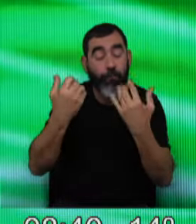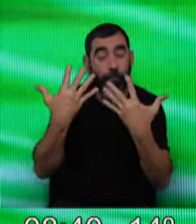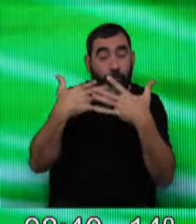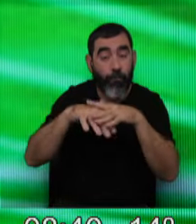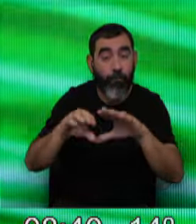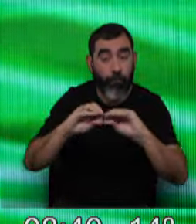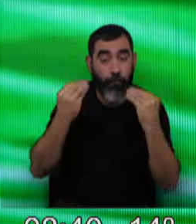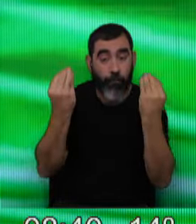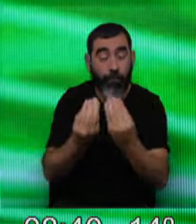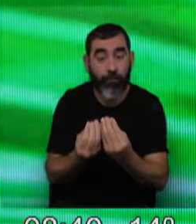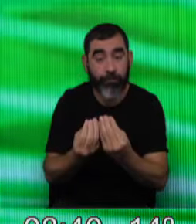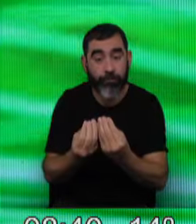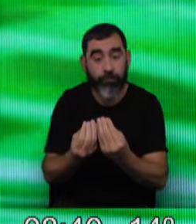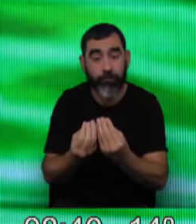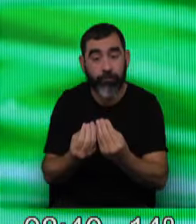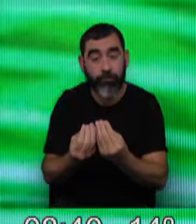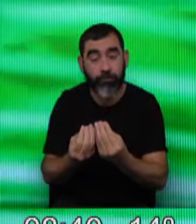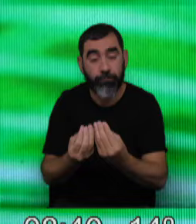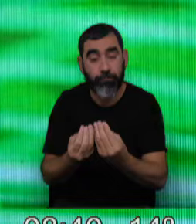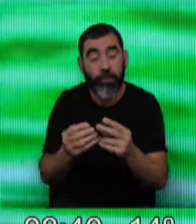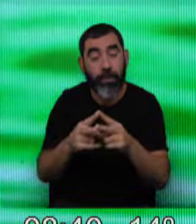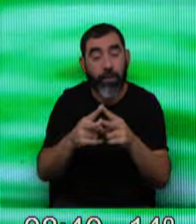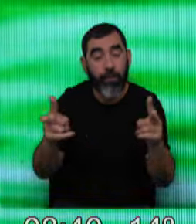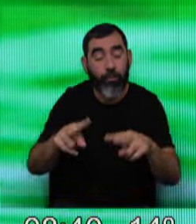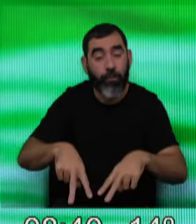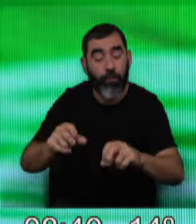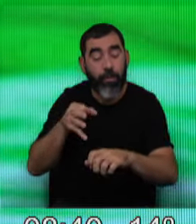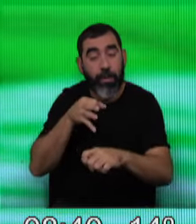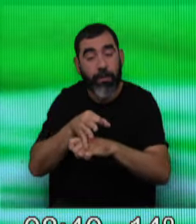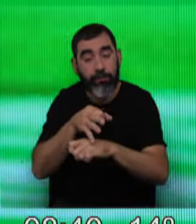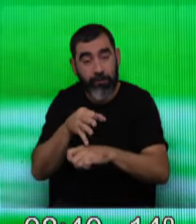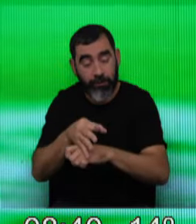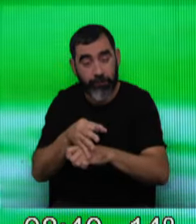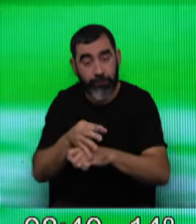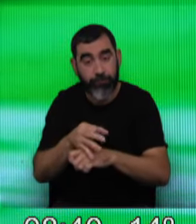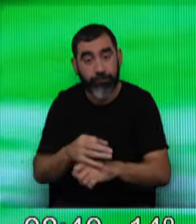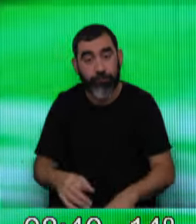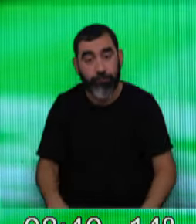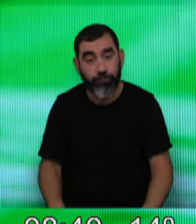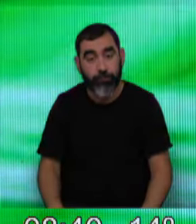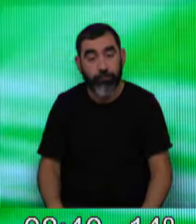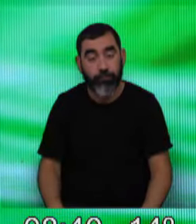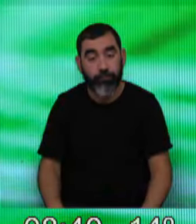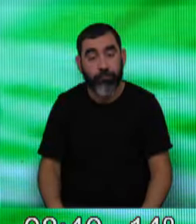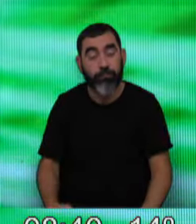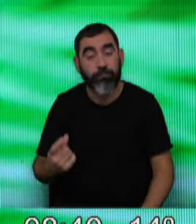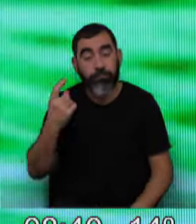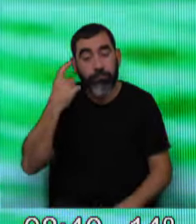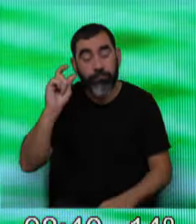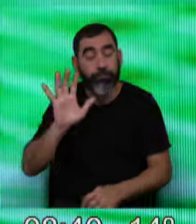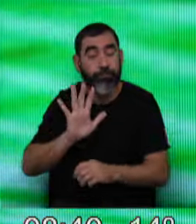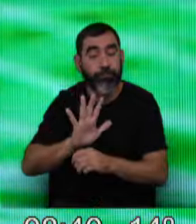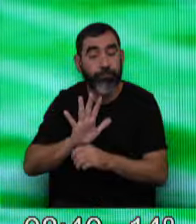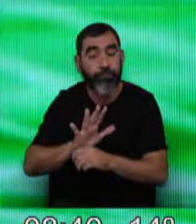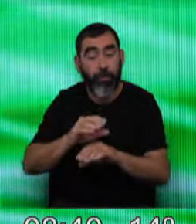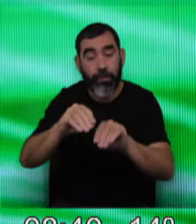ende involucran extensión, investigación y enseñanza. Y es extramuros, ¿no? La idea es como, bueno,